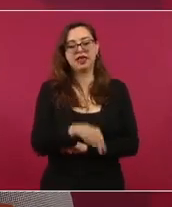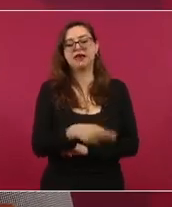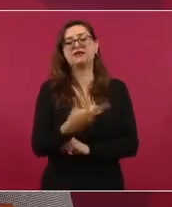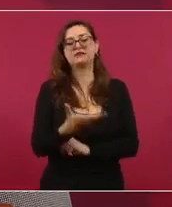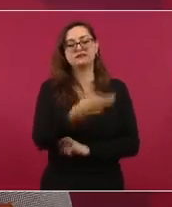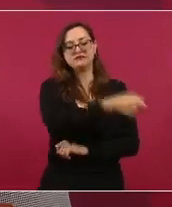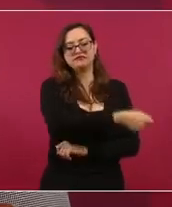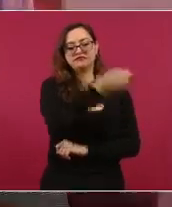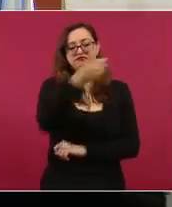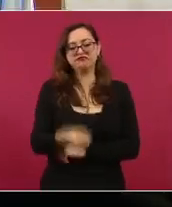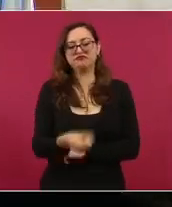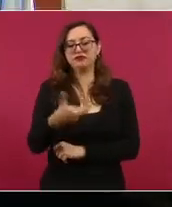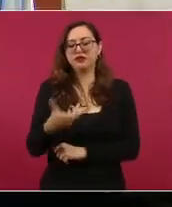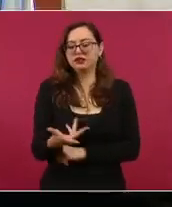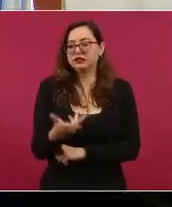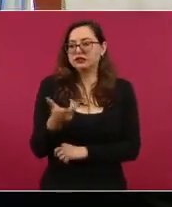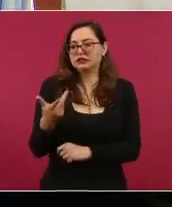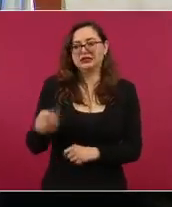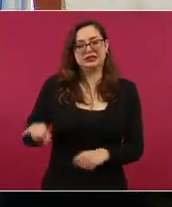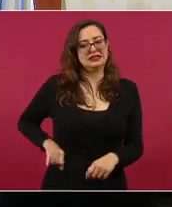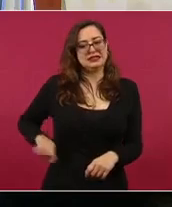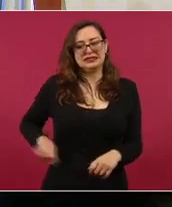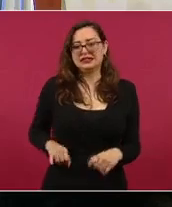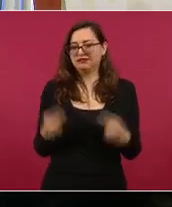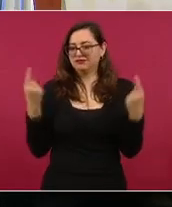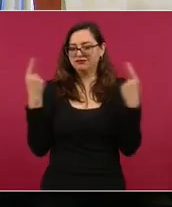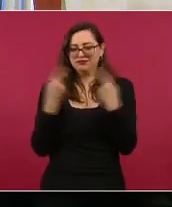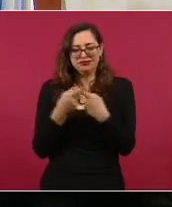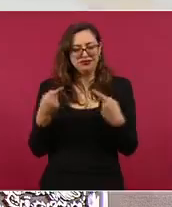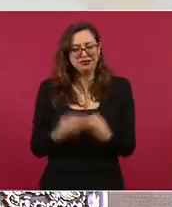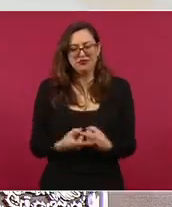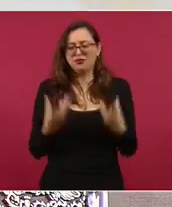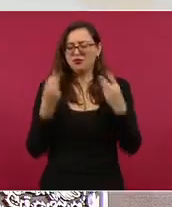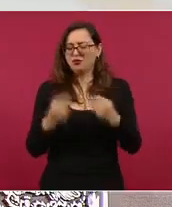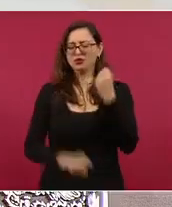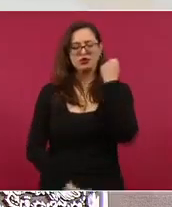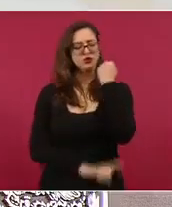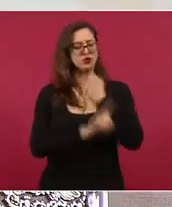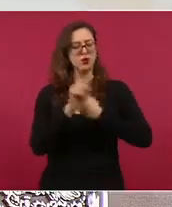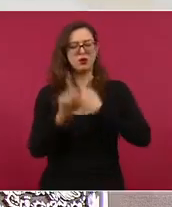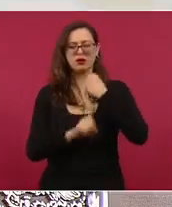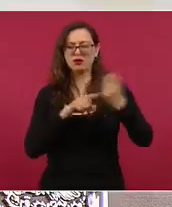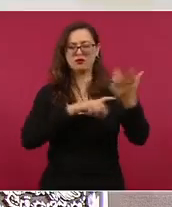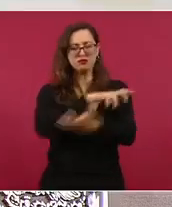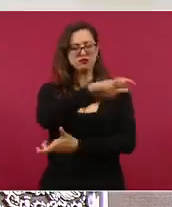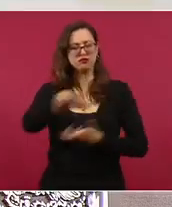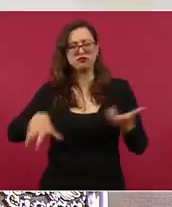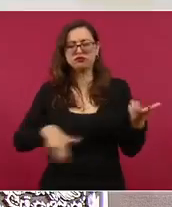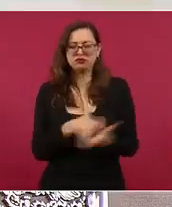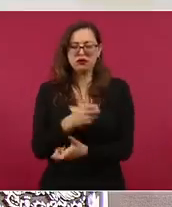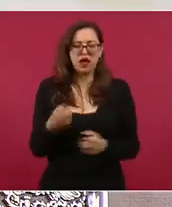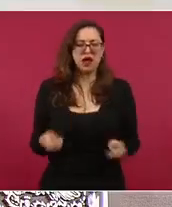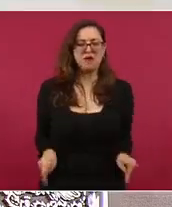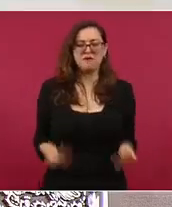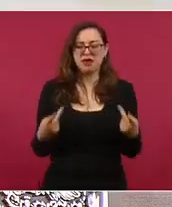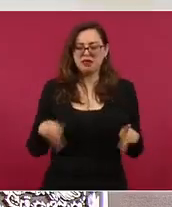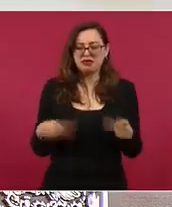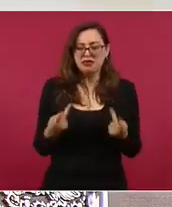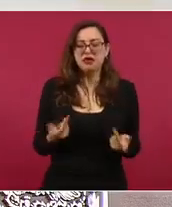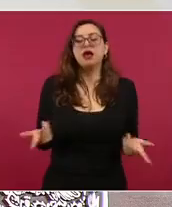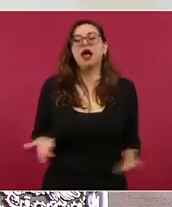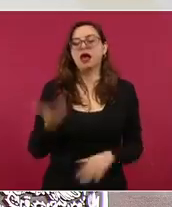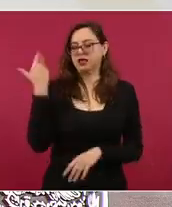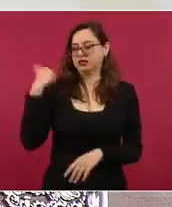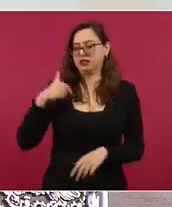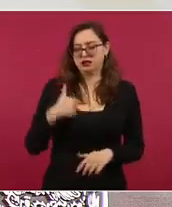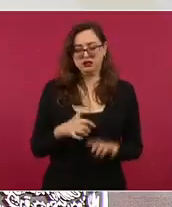un grave conflicto de intereses, ha vendido muchos jugadores en México, es perteneciente al reportaje que escribí del